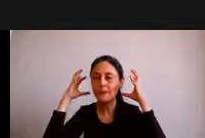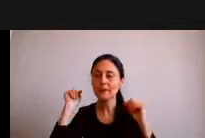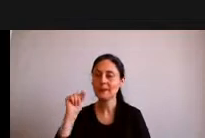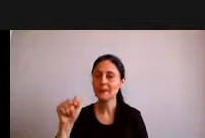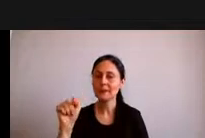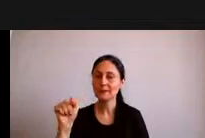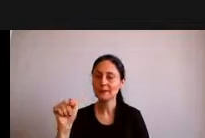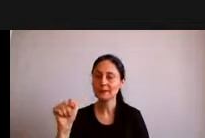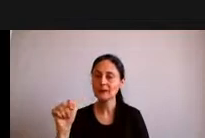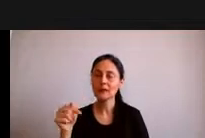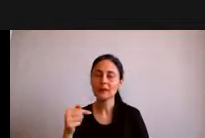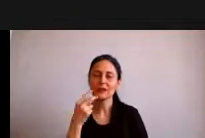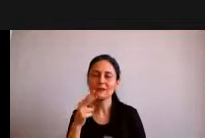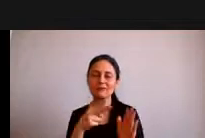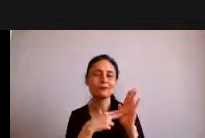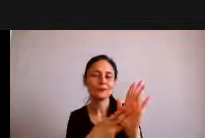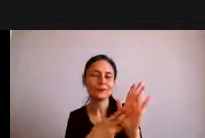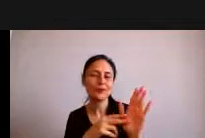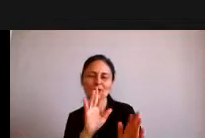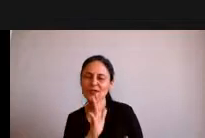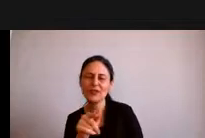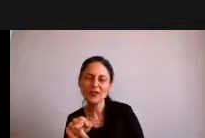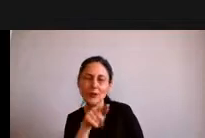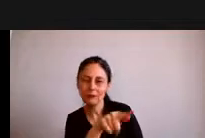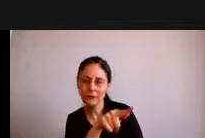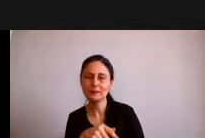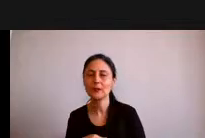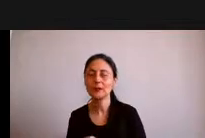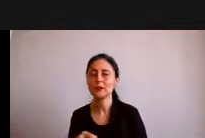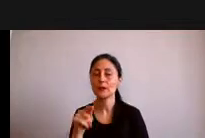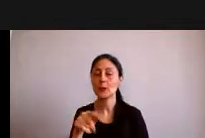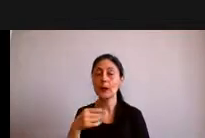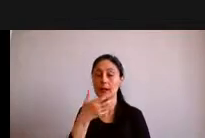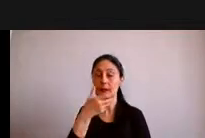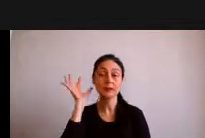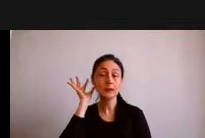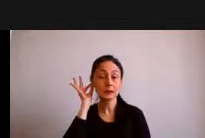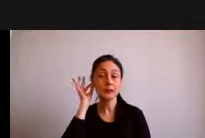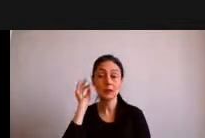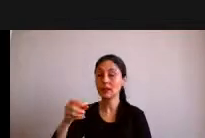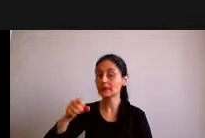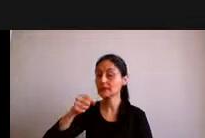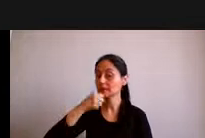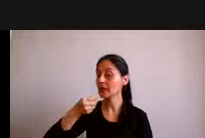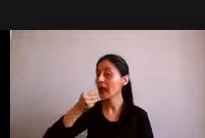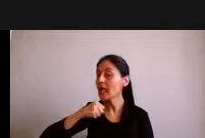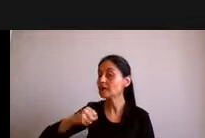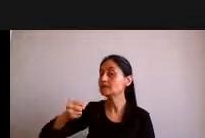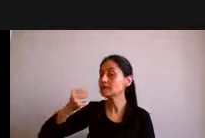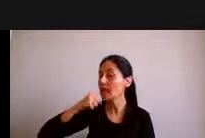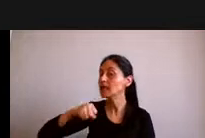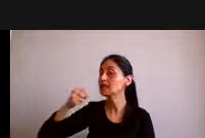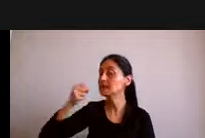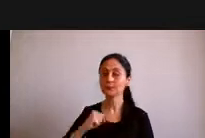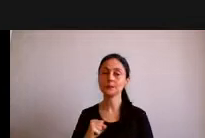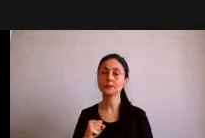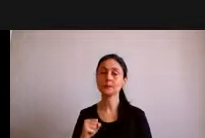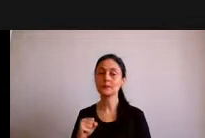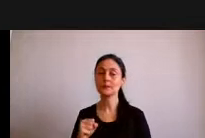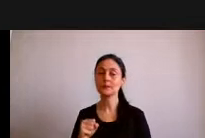señora que está comiendo un helado, está con su traqueostomía, está ya, la señora logró despertar, entonces, por